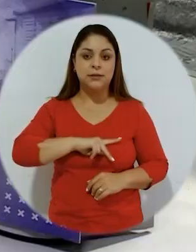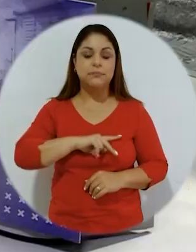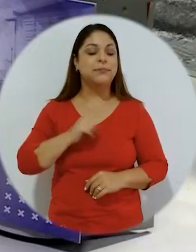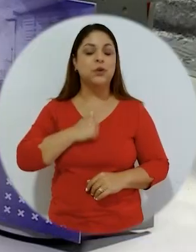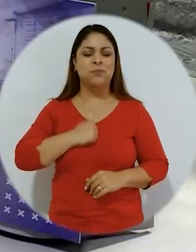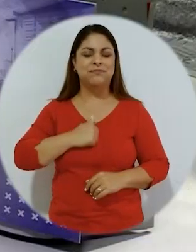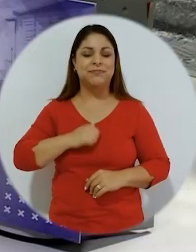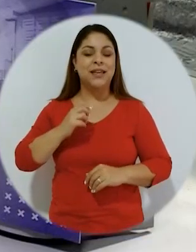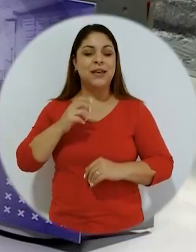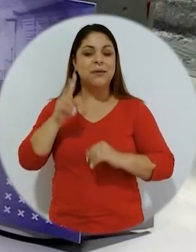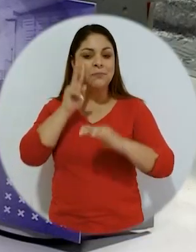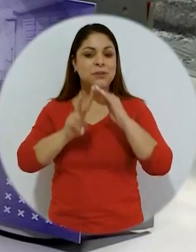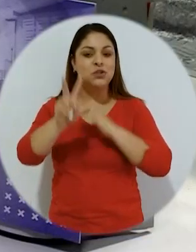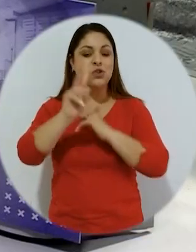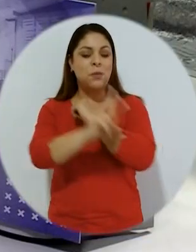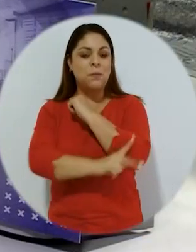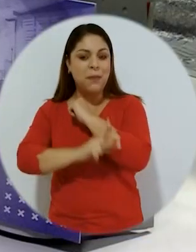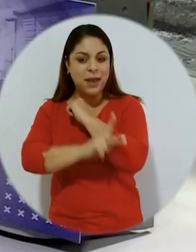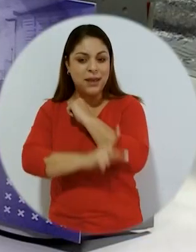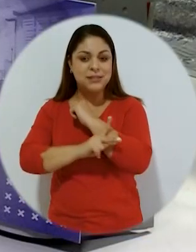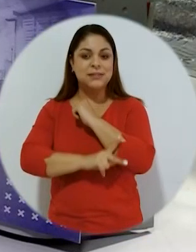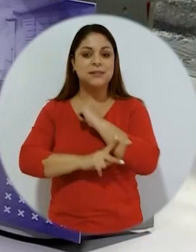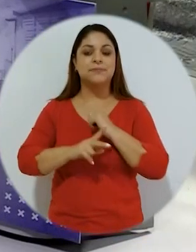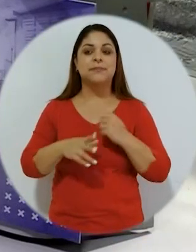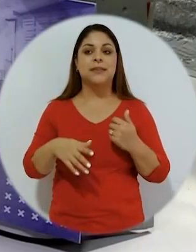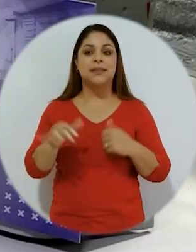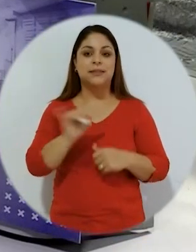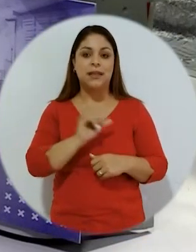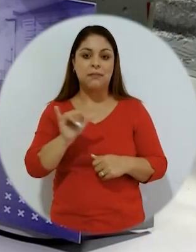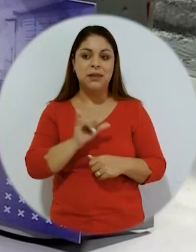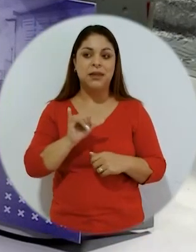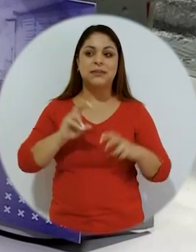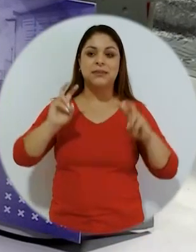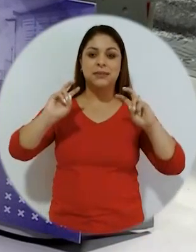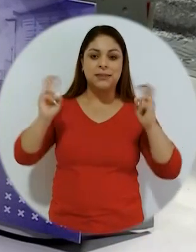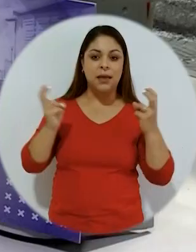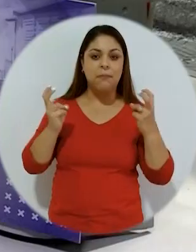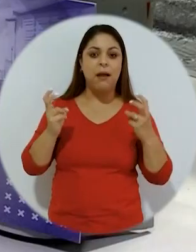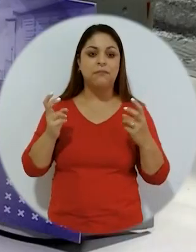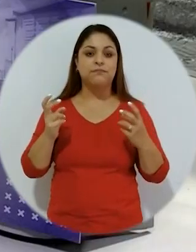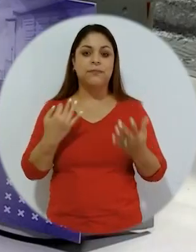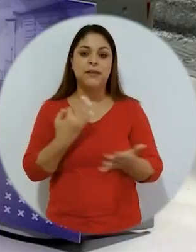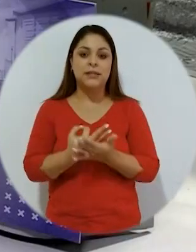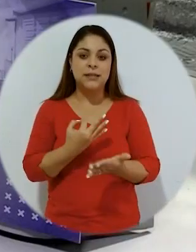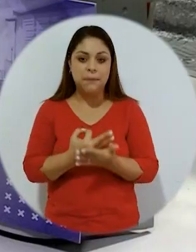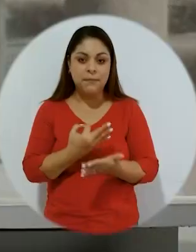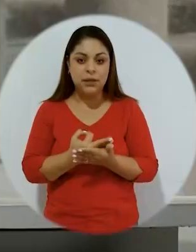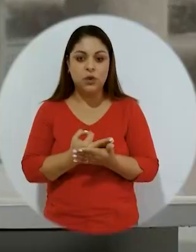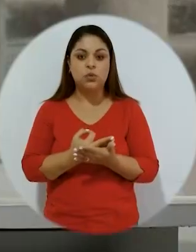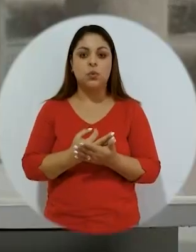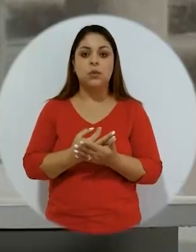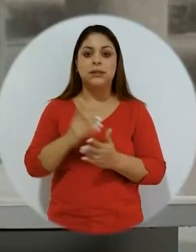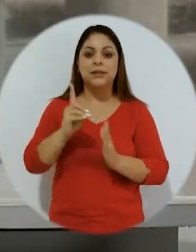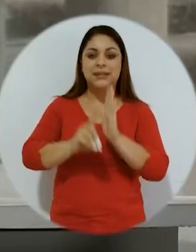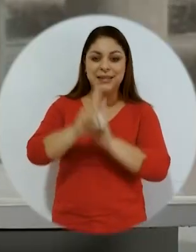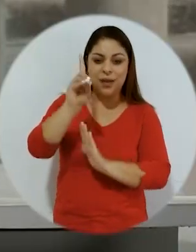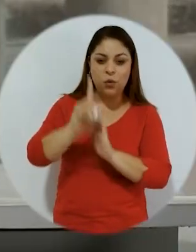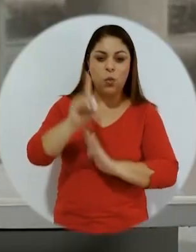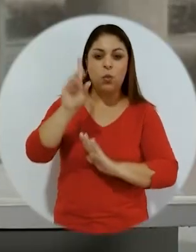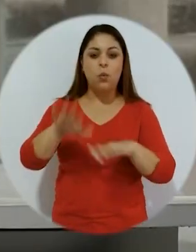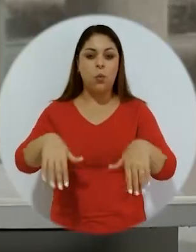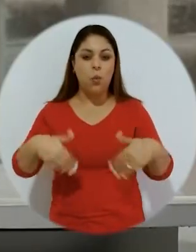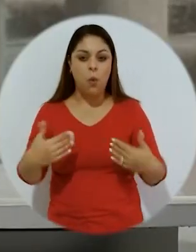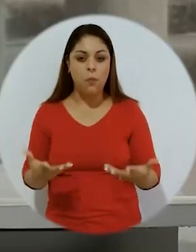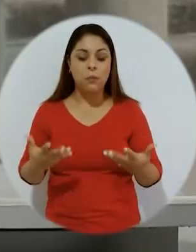hay lo que decía ahora Celestina, que es muy importante, el tema del financiamiento, cómo financiamos esos desarrollos.